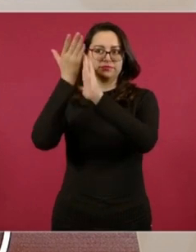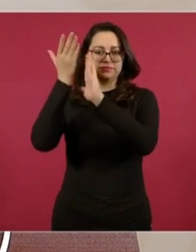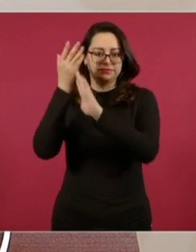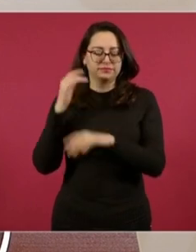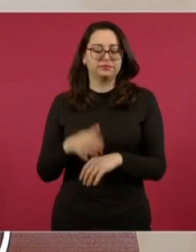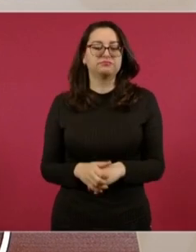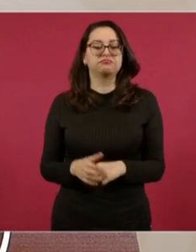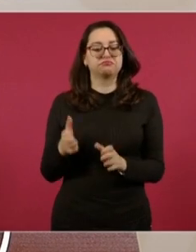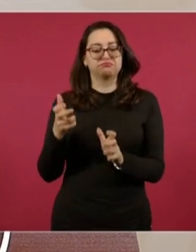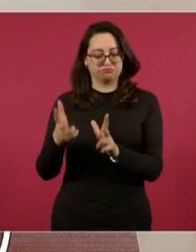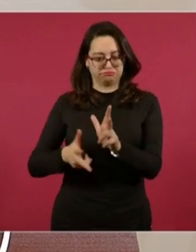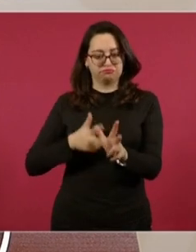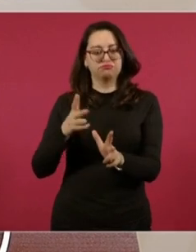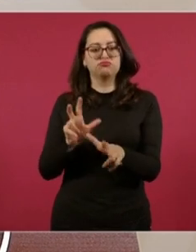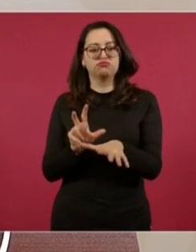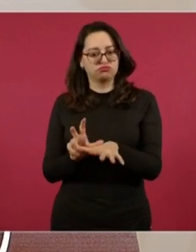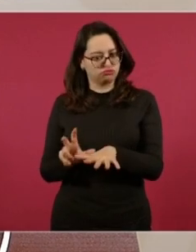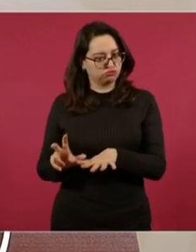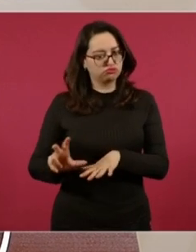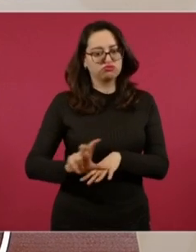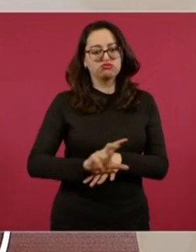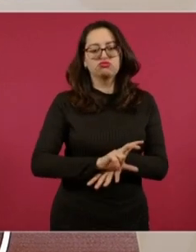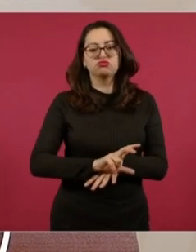Tren Maya y caminos, y